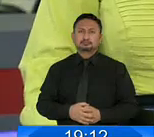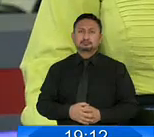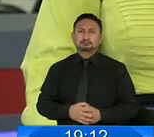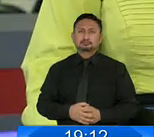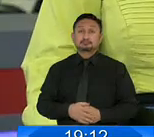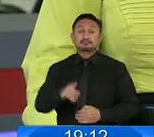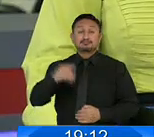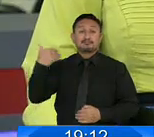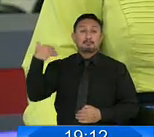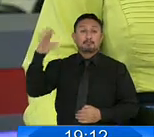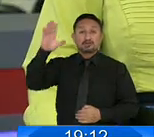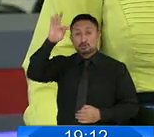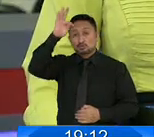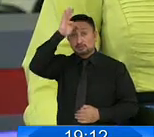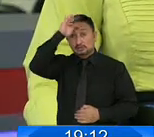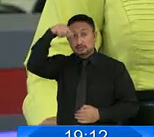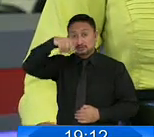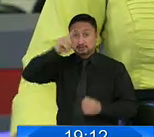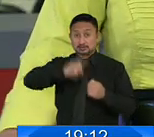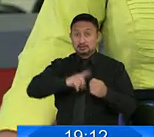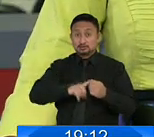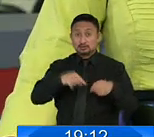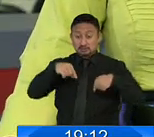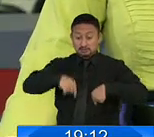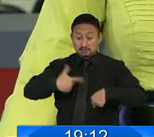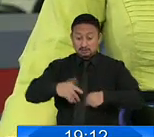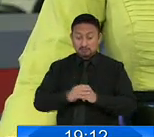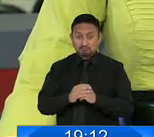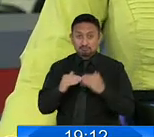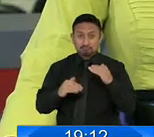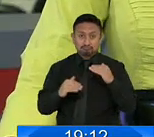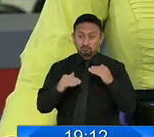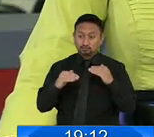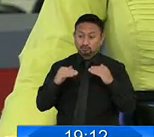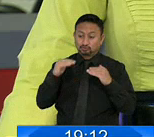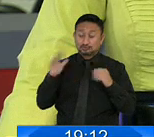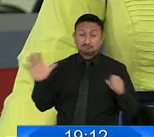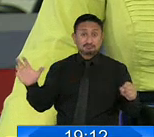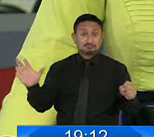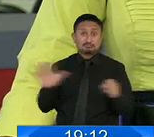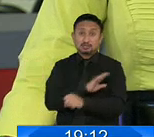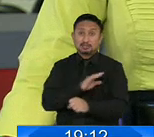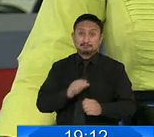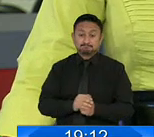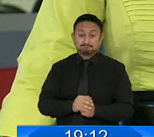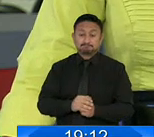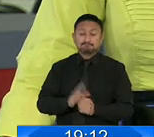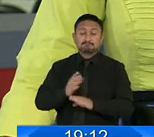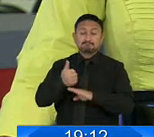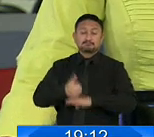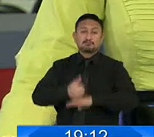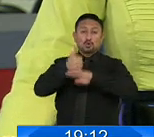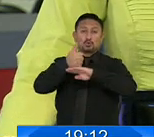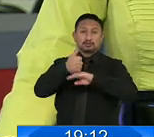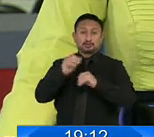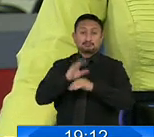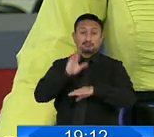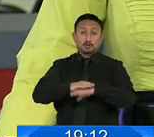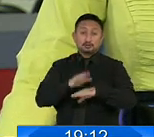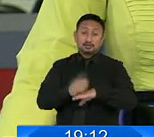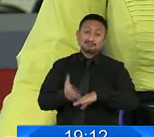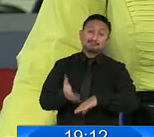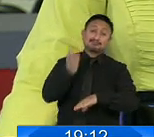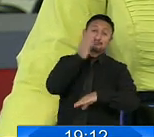La mayoría de hospitales en Quito ha empezado a llegar al máximo de su capacidad. Según autoridades, sería el resultado de